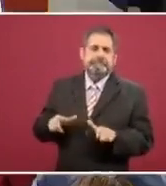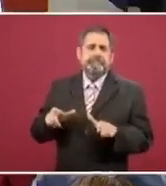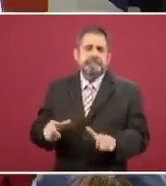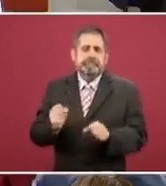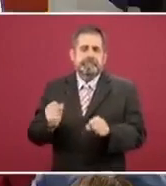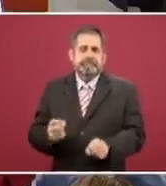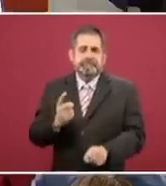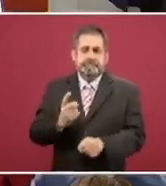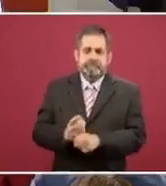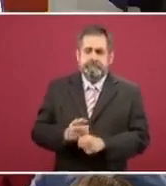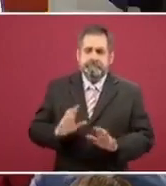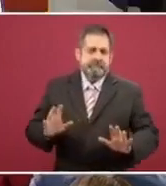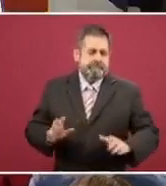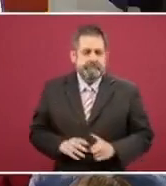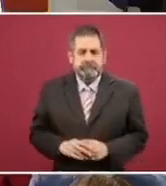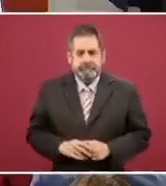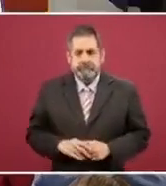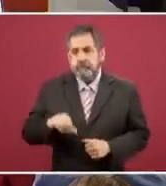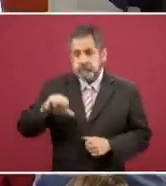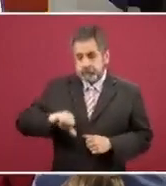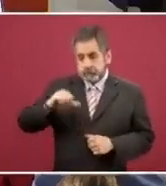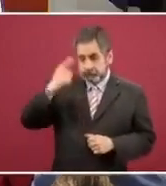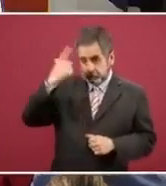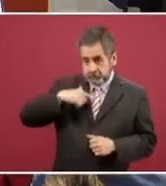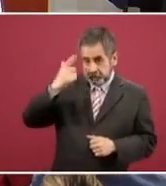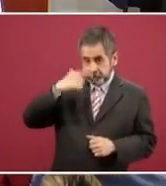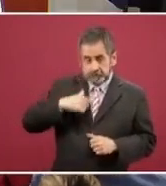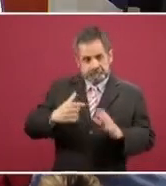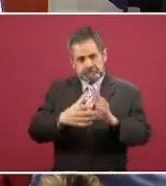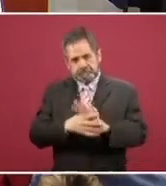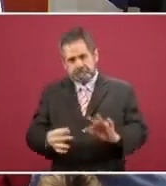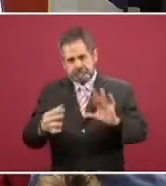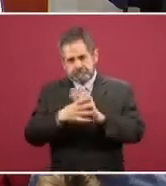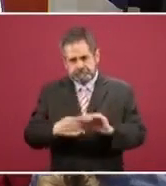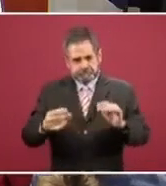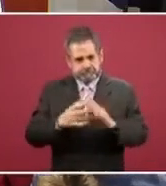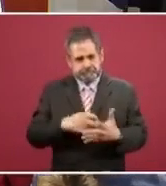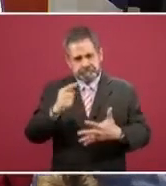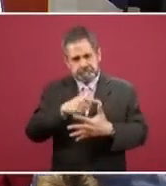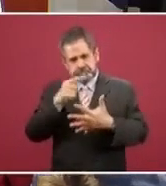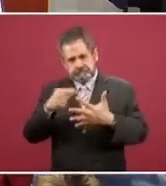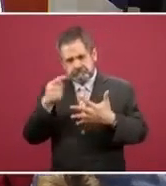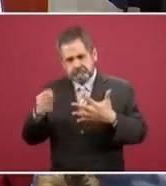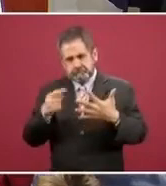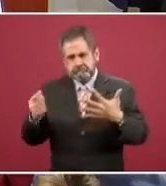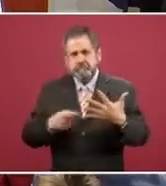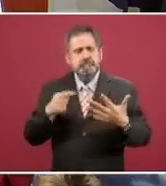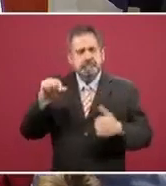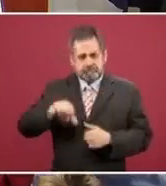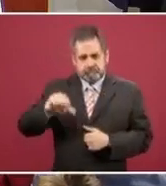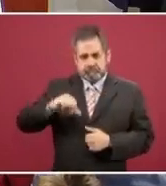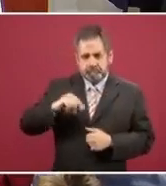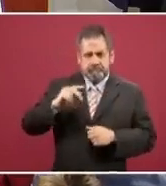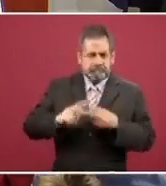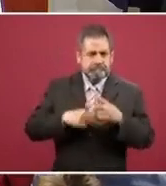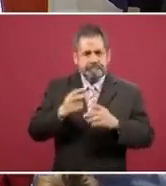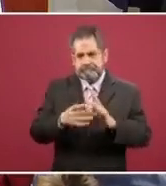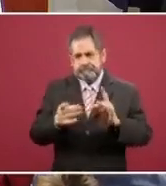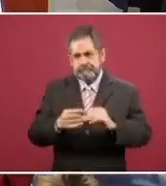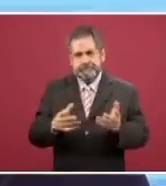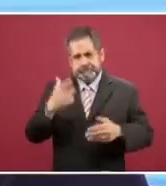hemos comentado. Esta misma noche vamos a explicar algunas de las medidas, como lo hemos hecho antes, pero en este